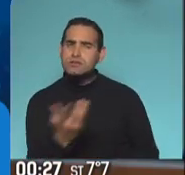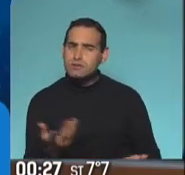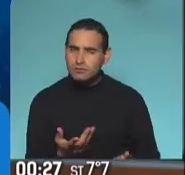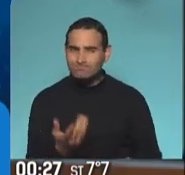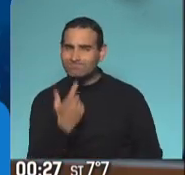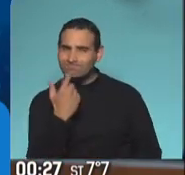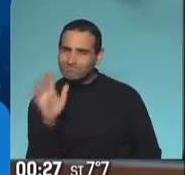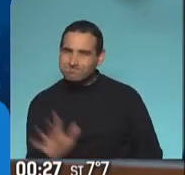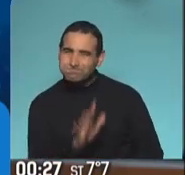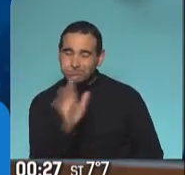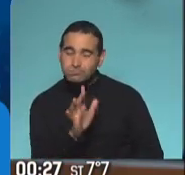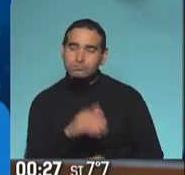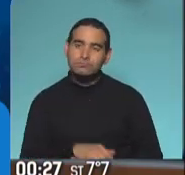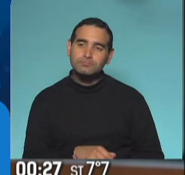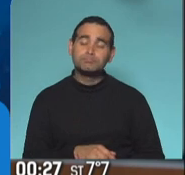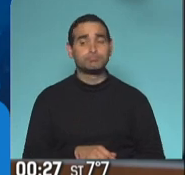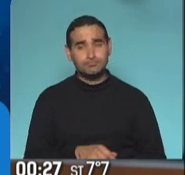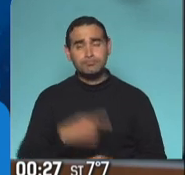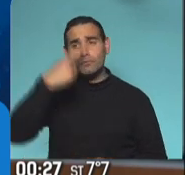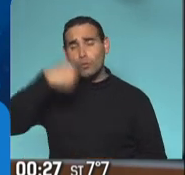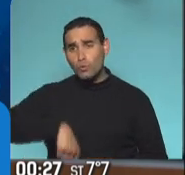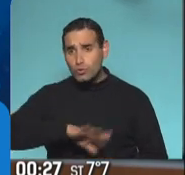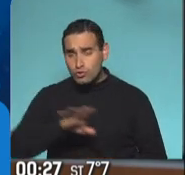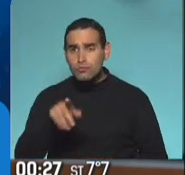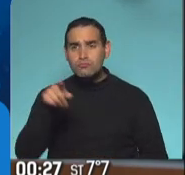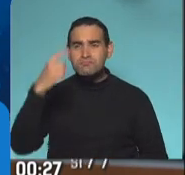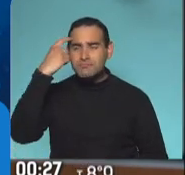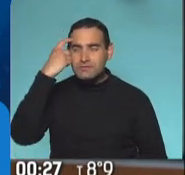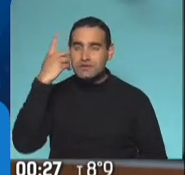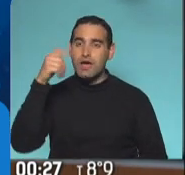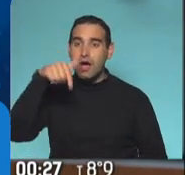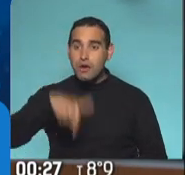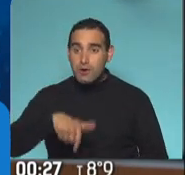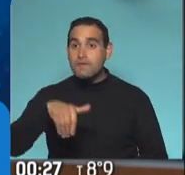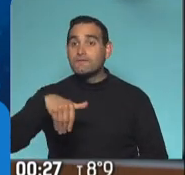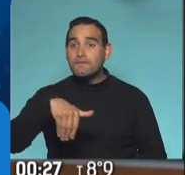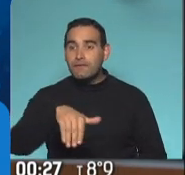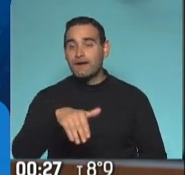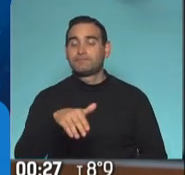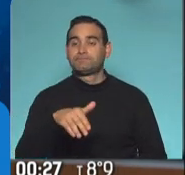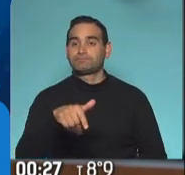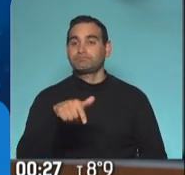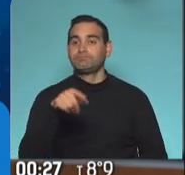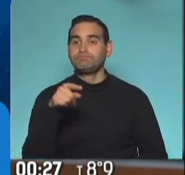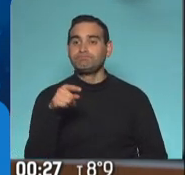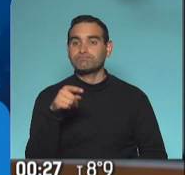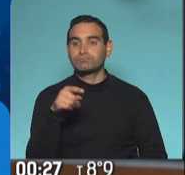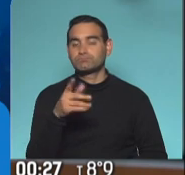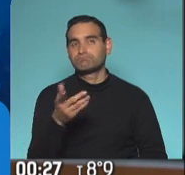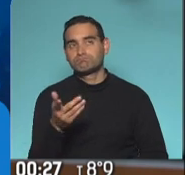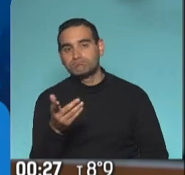por último como ves el posicionamiento que podría llegar a tener precisamente un